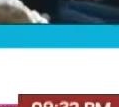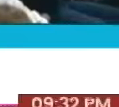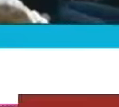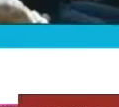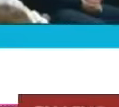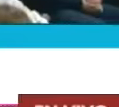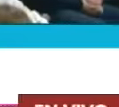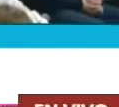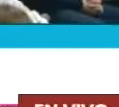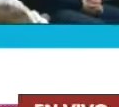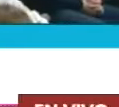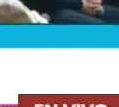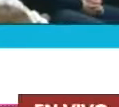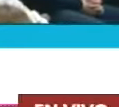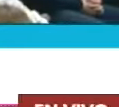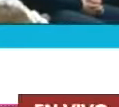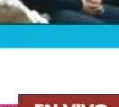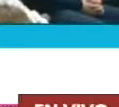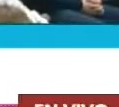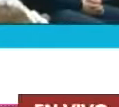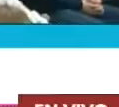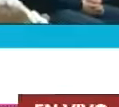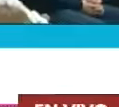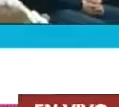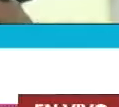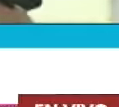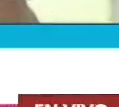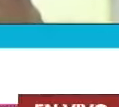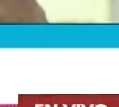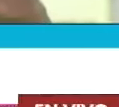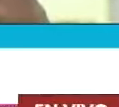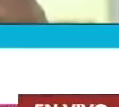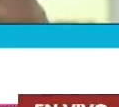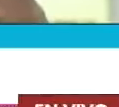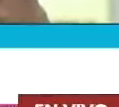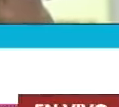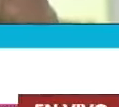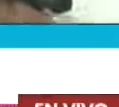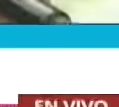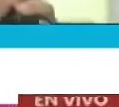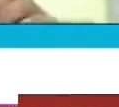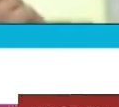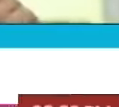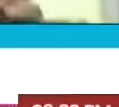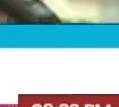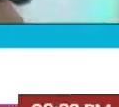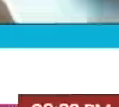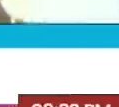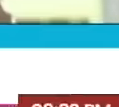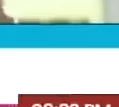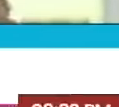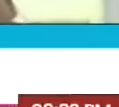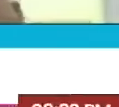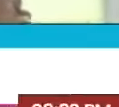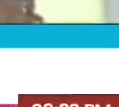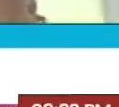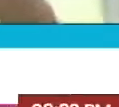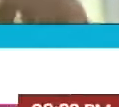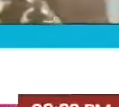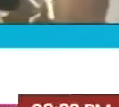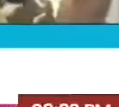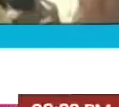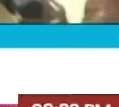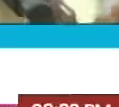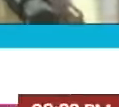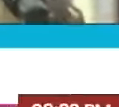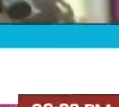Los saberes de patria se encarnan en mi memoria. Hoy somos los descendientes